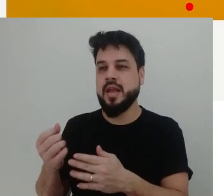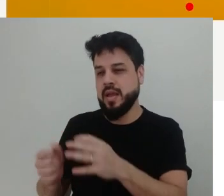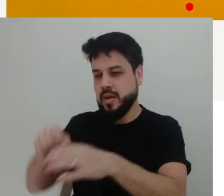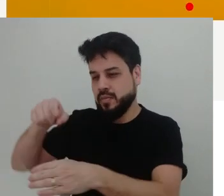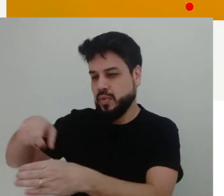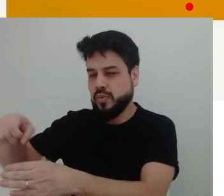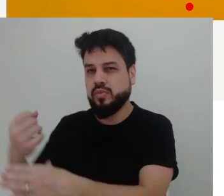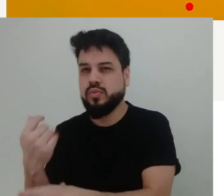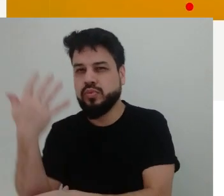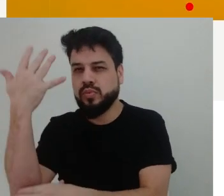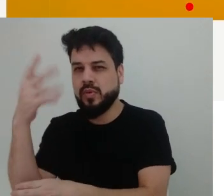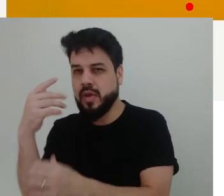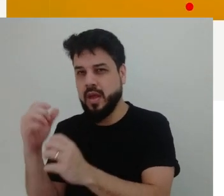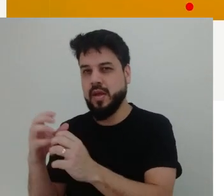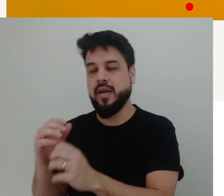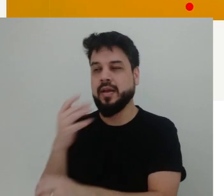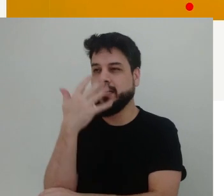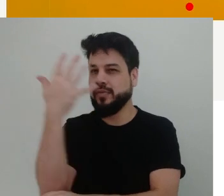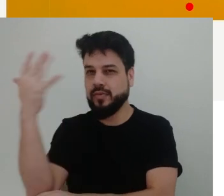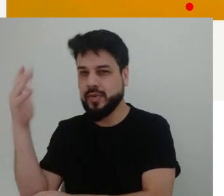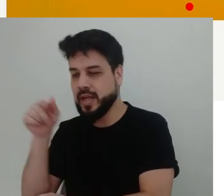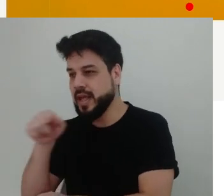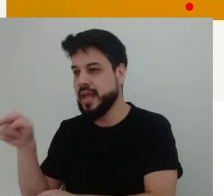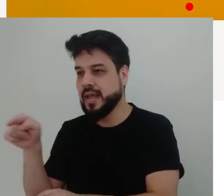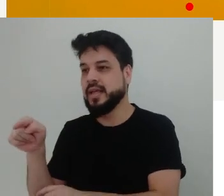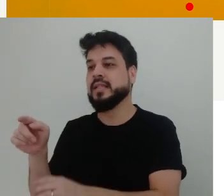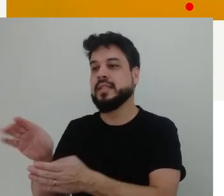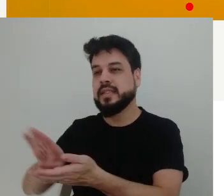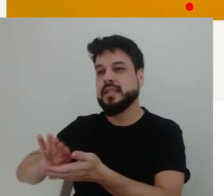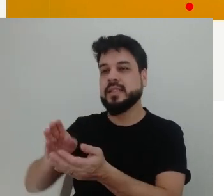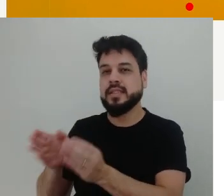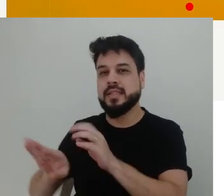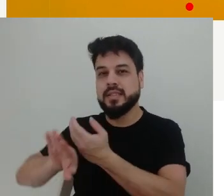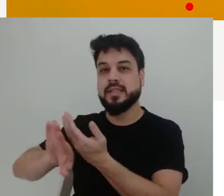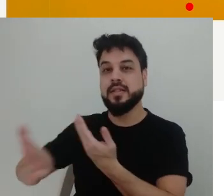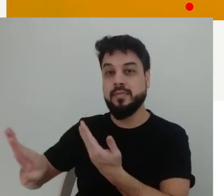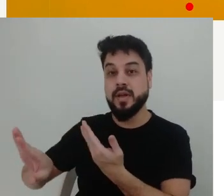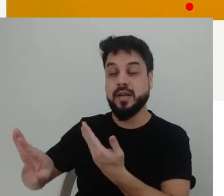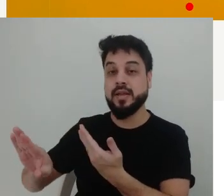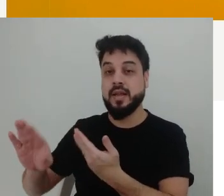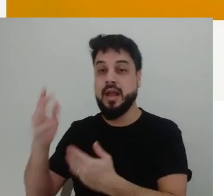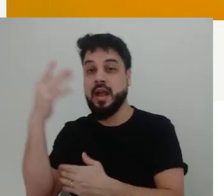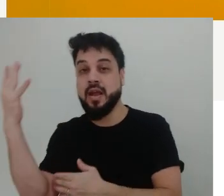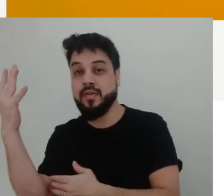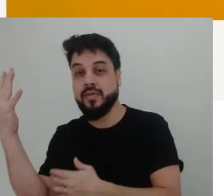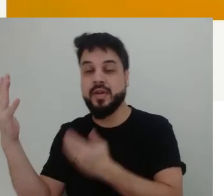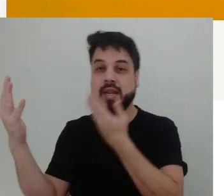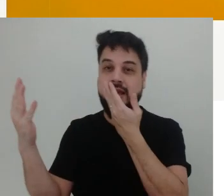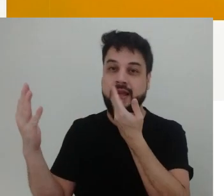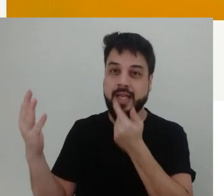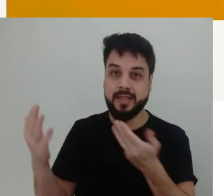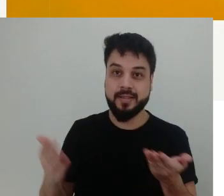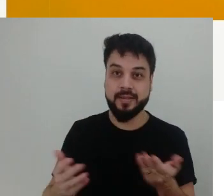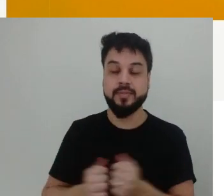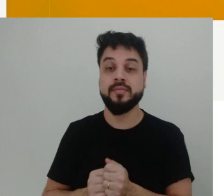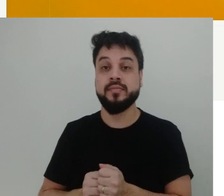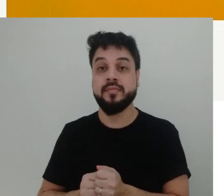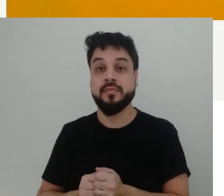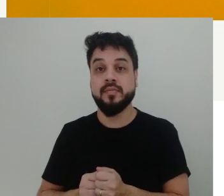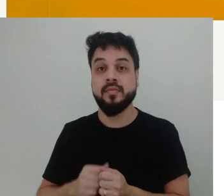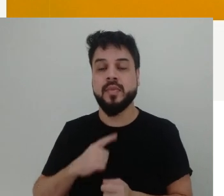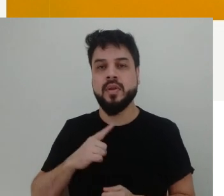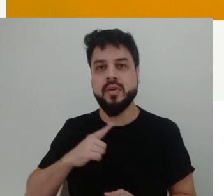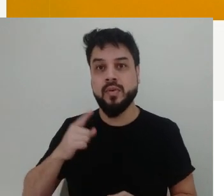bom. Eu queria, então, fazer um breve comentário sobre todas as falas de vocês,